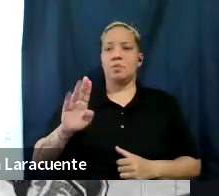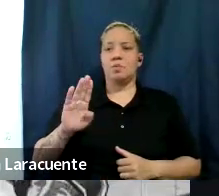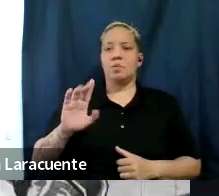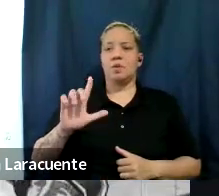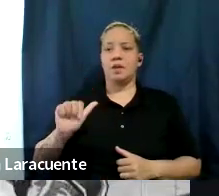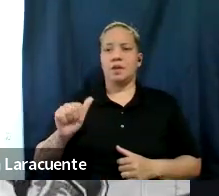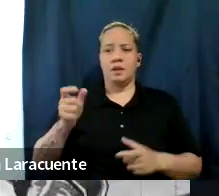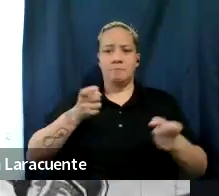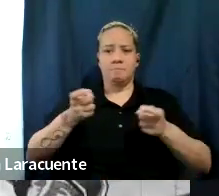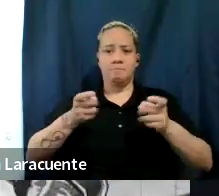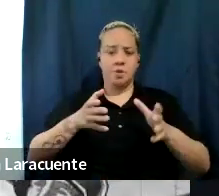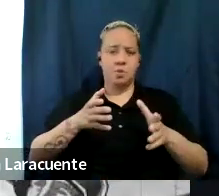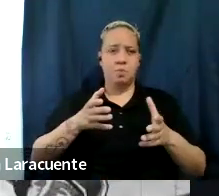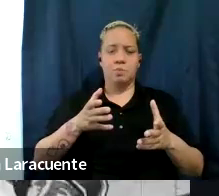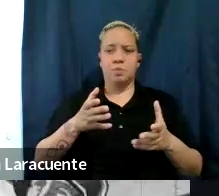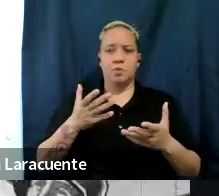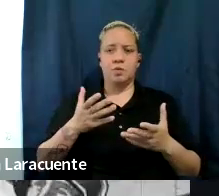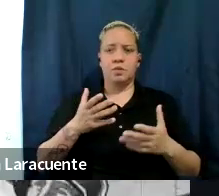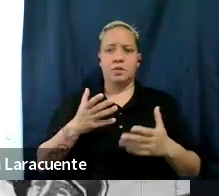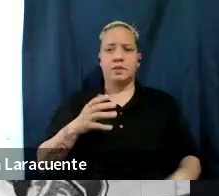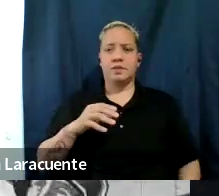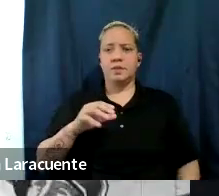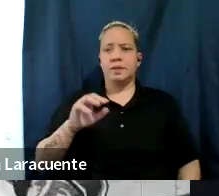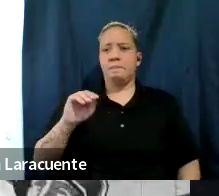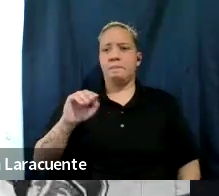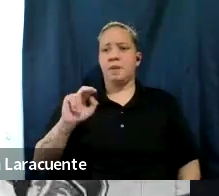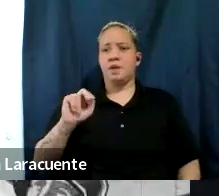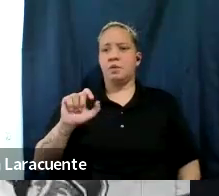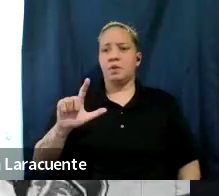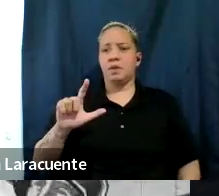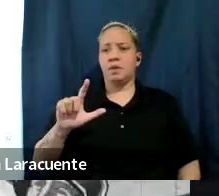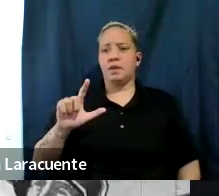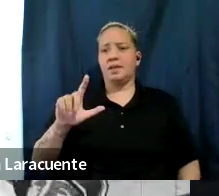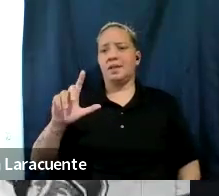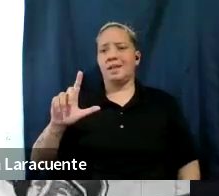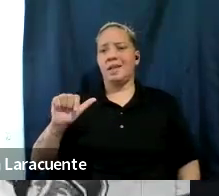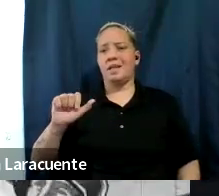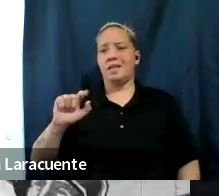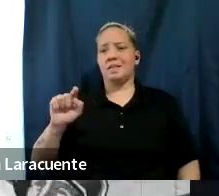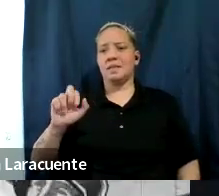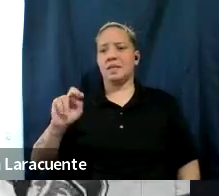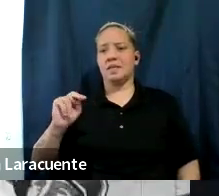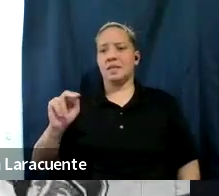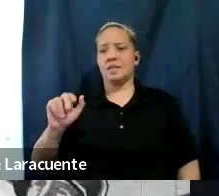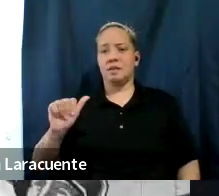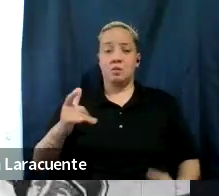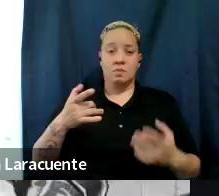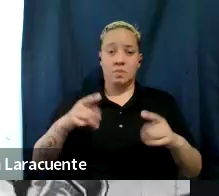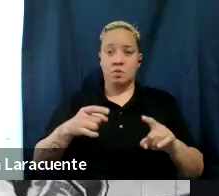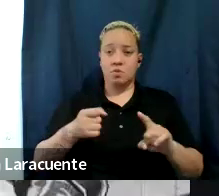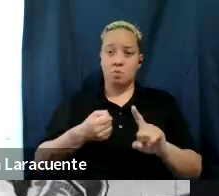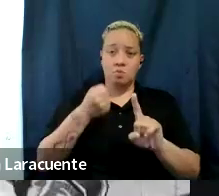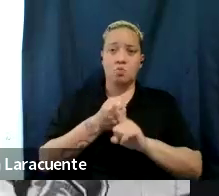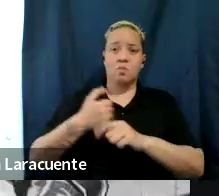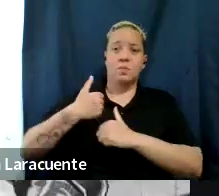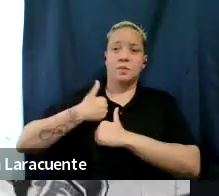presidido por Azaña, por Manuel Azaña, y lo que sucedió fue un golpe de Estado, un golpe